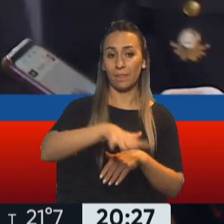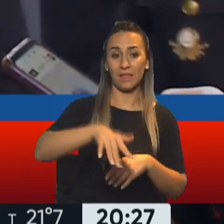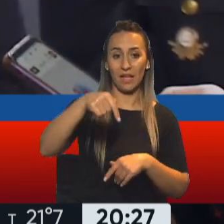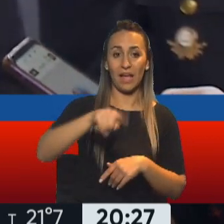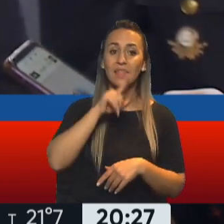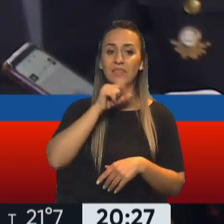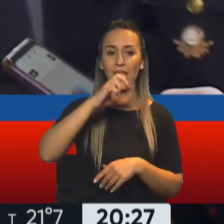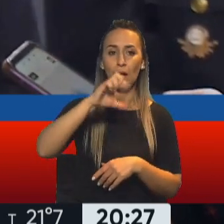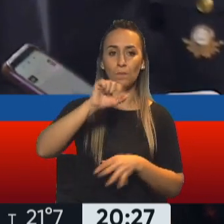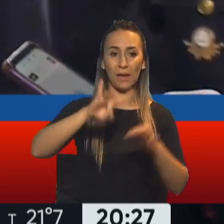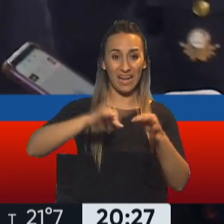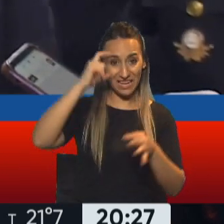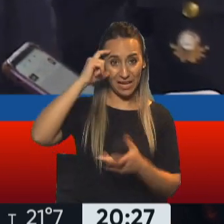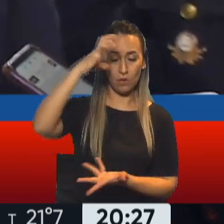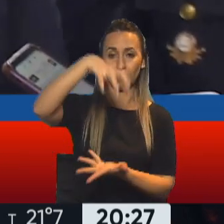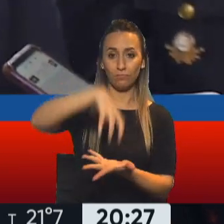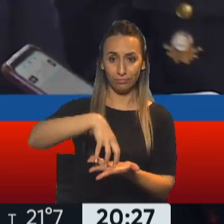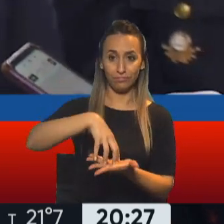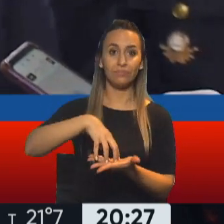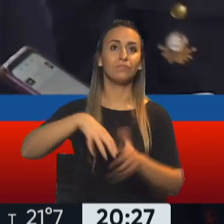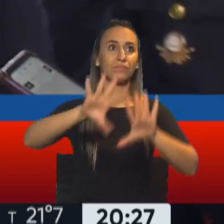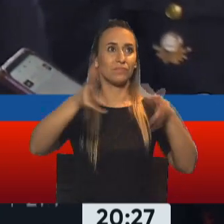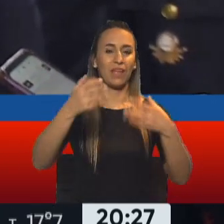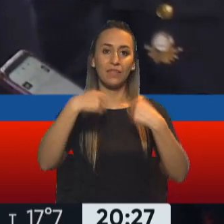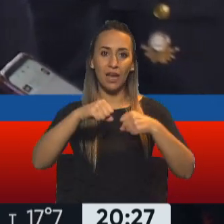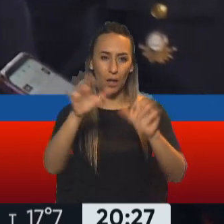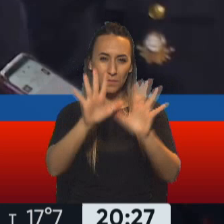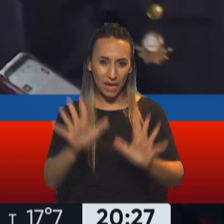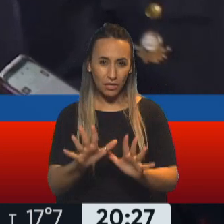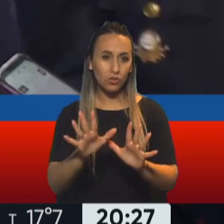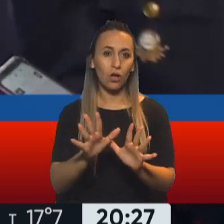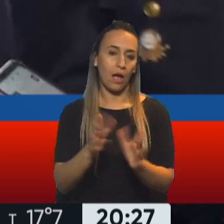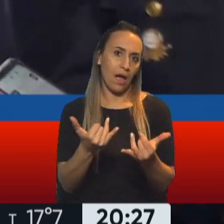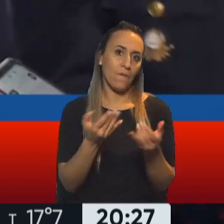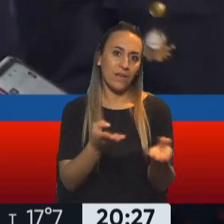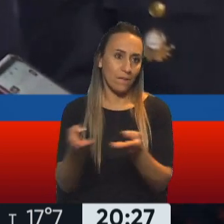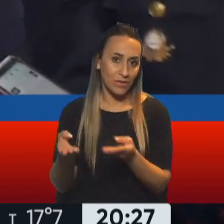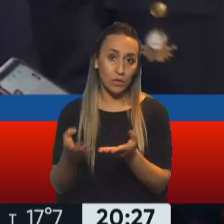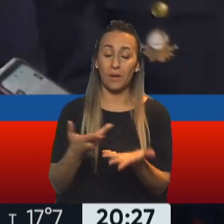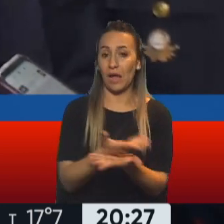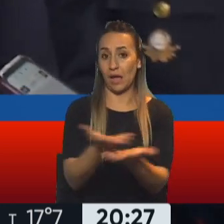está situado este centro de entrenamiento, con todos los beneficios laterales que le trae a la comunidad